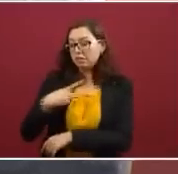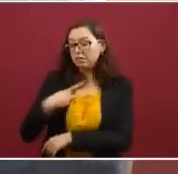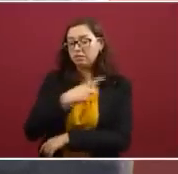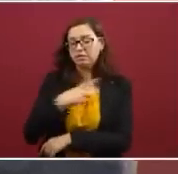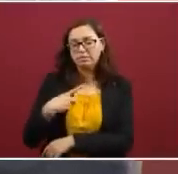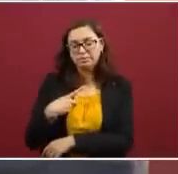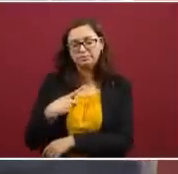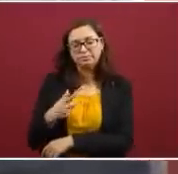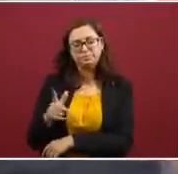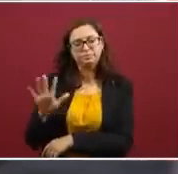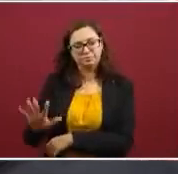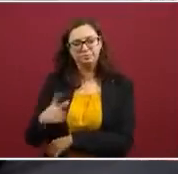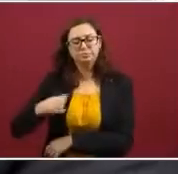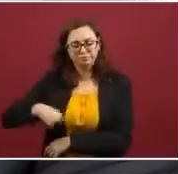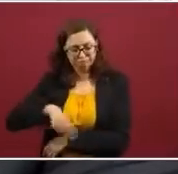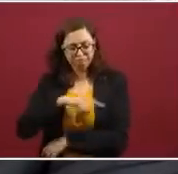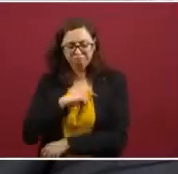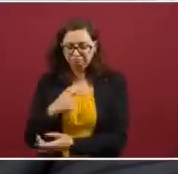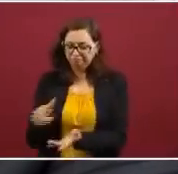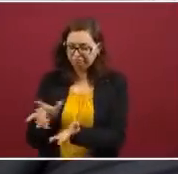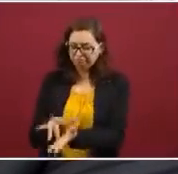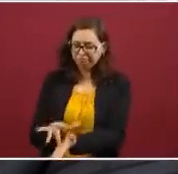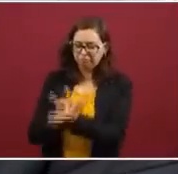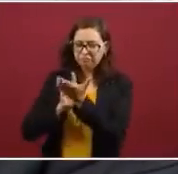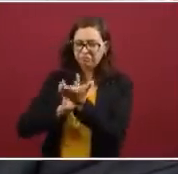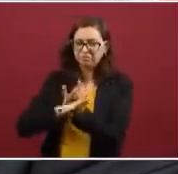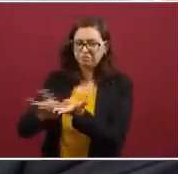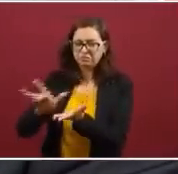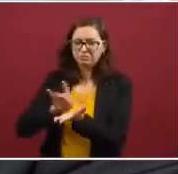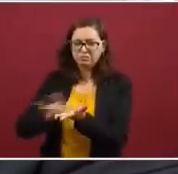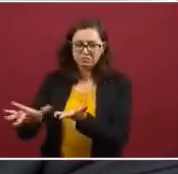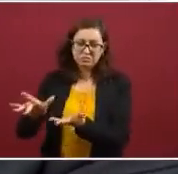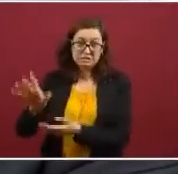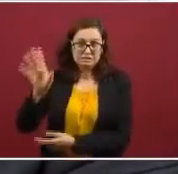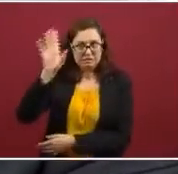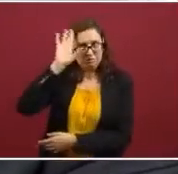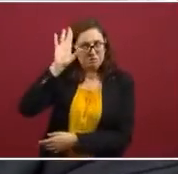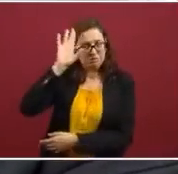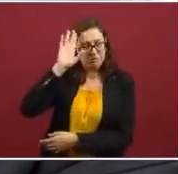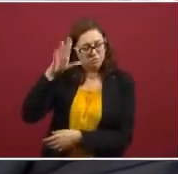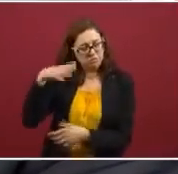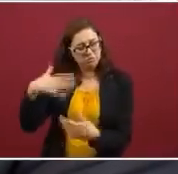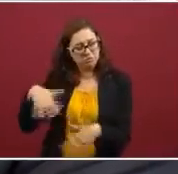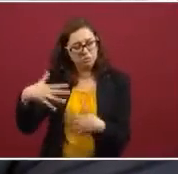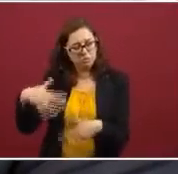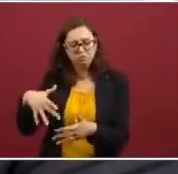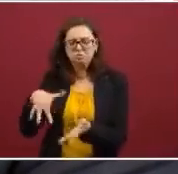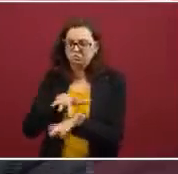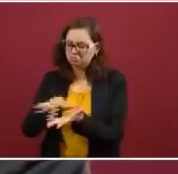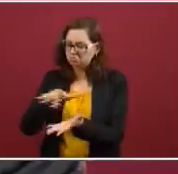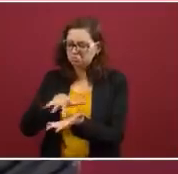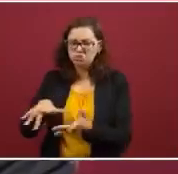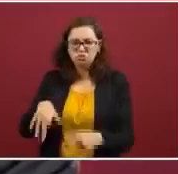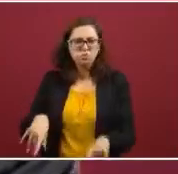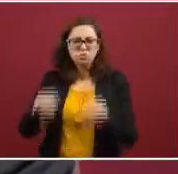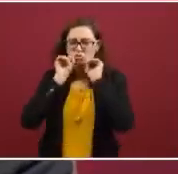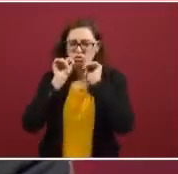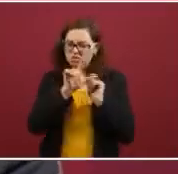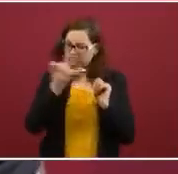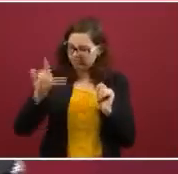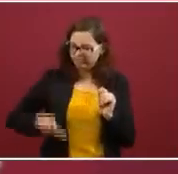considerando que la deuda de Pemex es deuda soberana y que tiene el respaldo de todo el